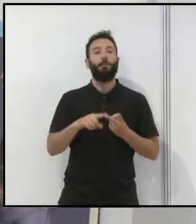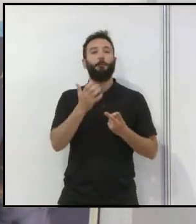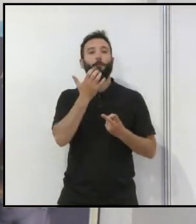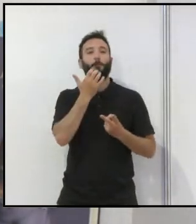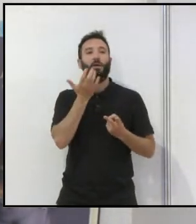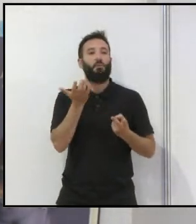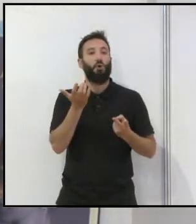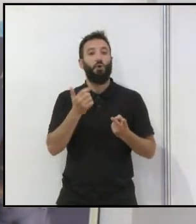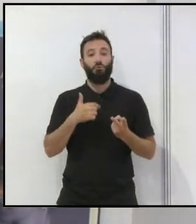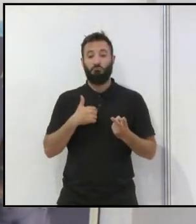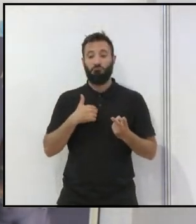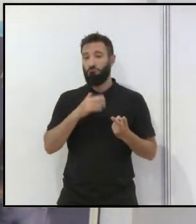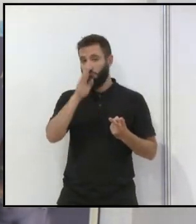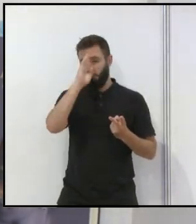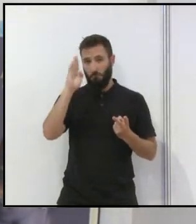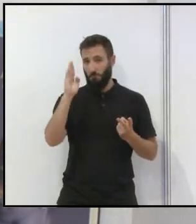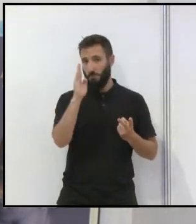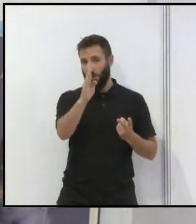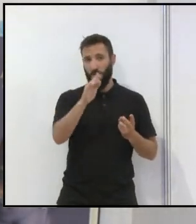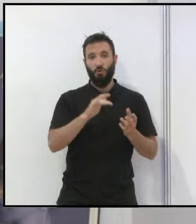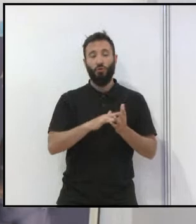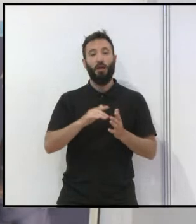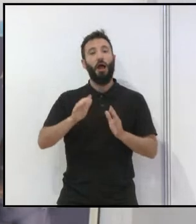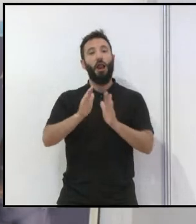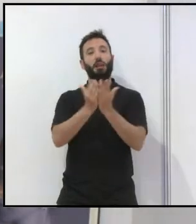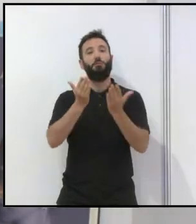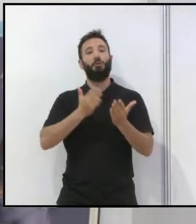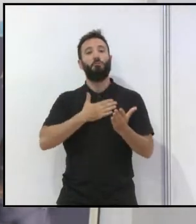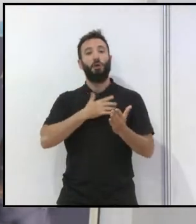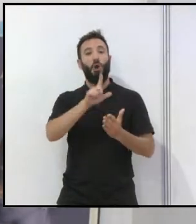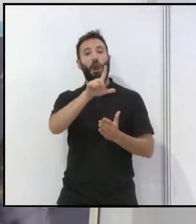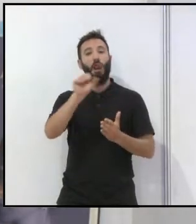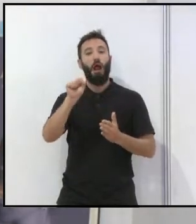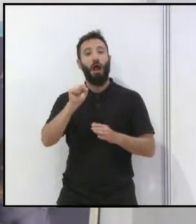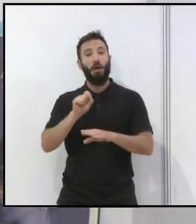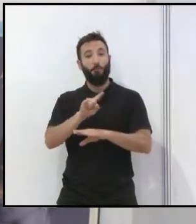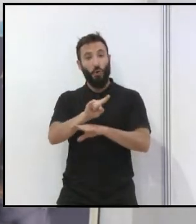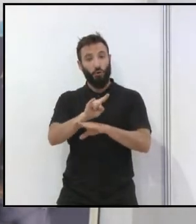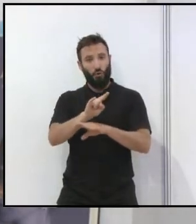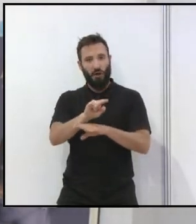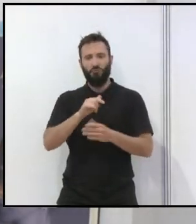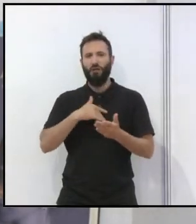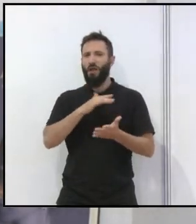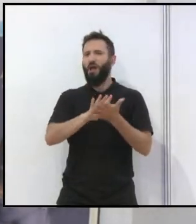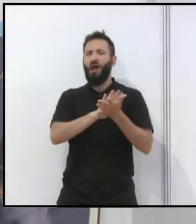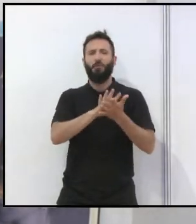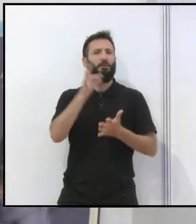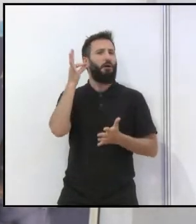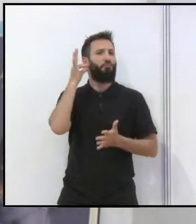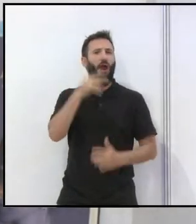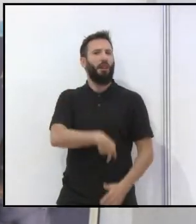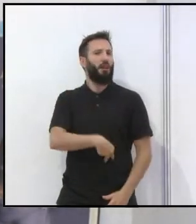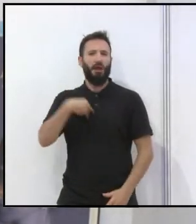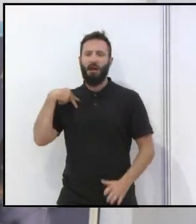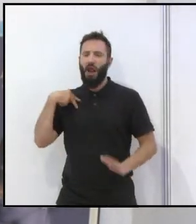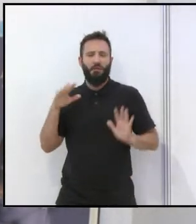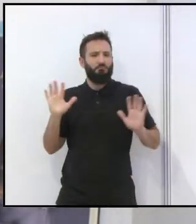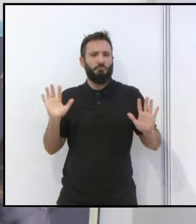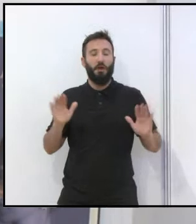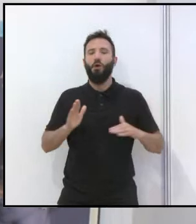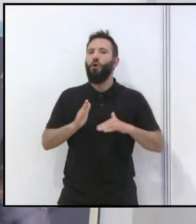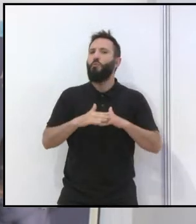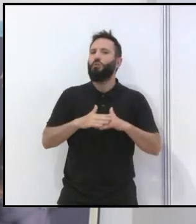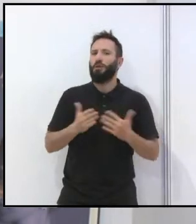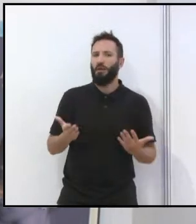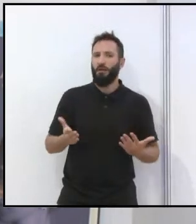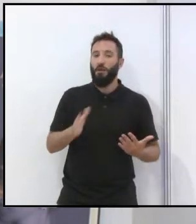yo directamente en La Impostora decidí escribirlo en genérico femenino. ¿Por qué? Porque quería